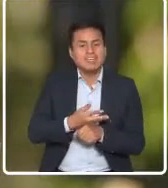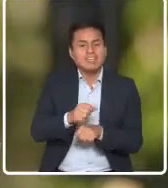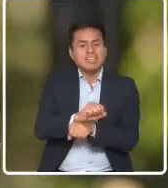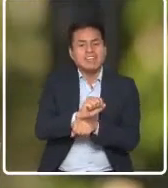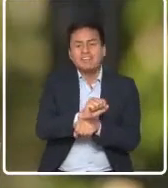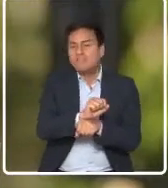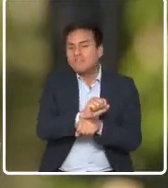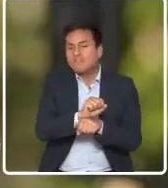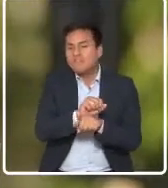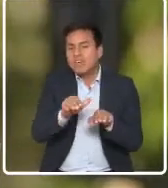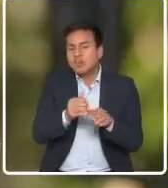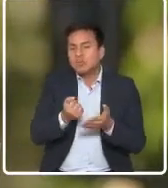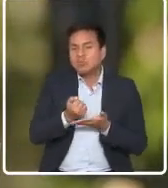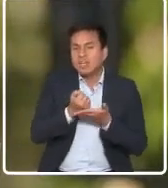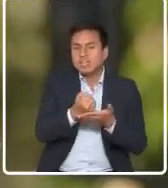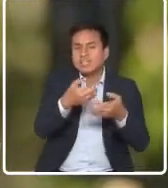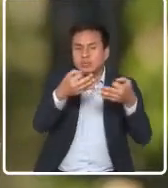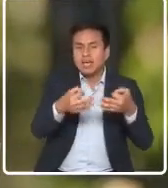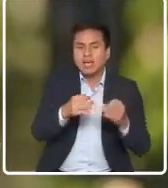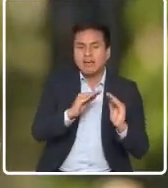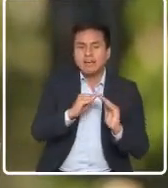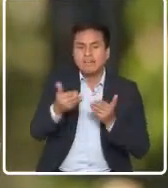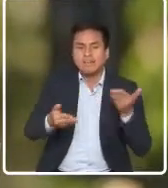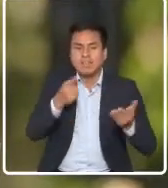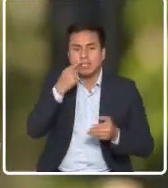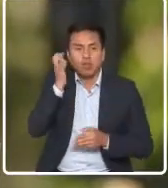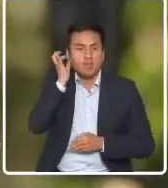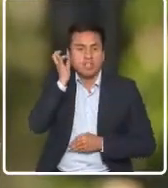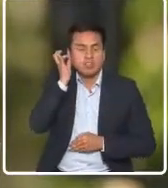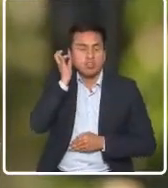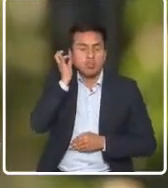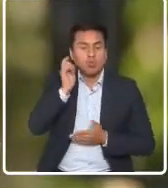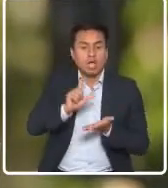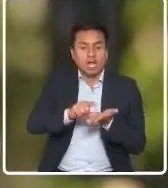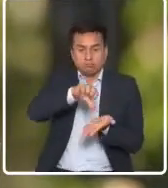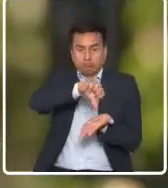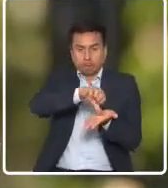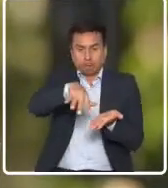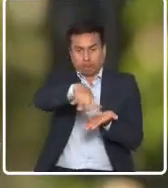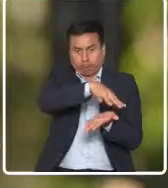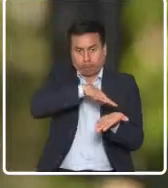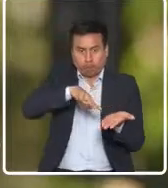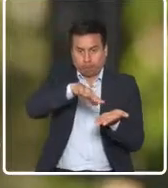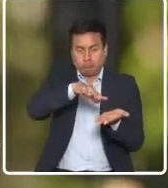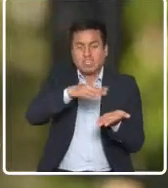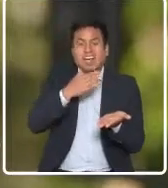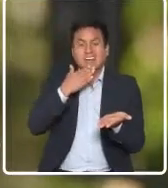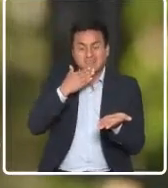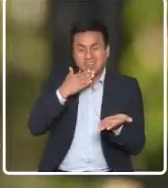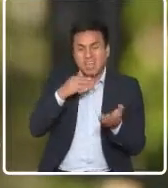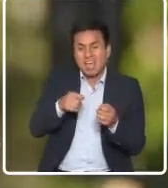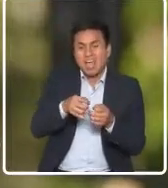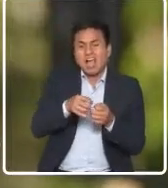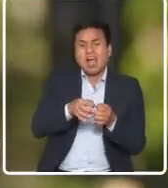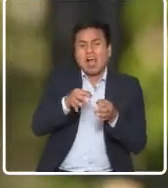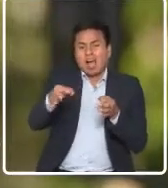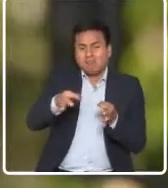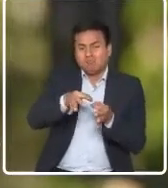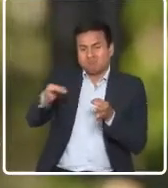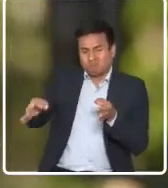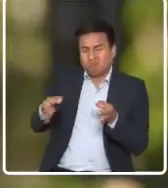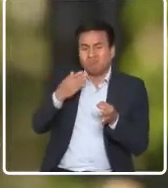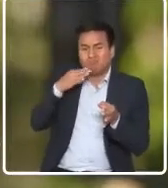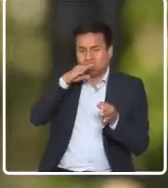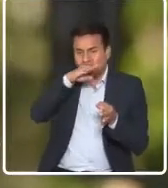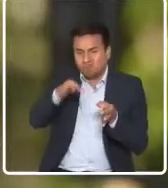vehículos para dar seguridad a los vecinos y vecinas, tanto de las zonas urbanas como de nuestras amplias zonas rurales.